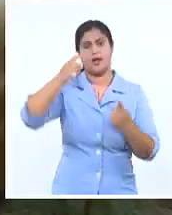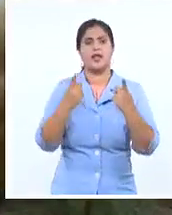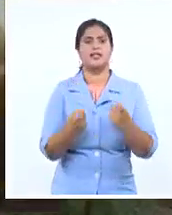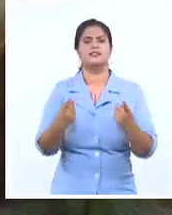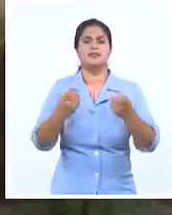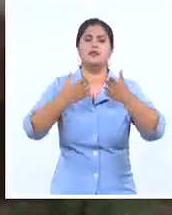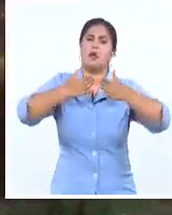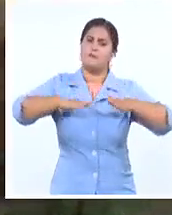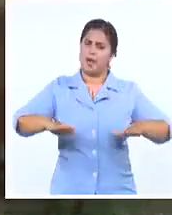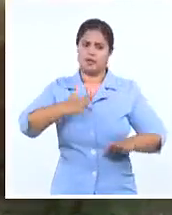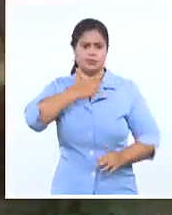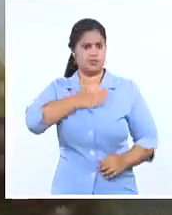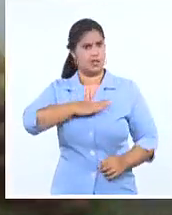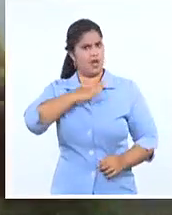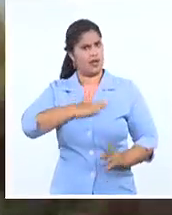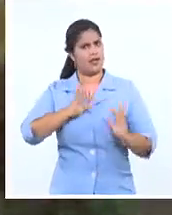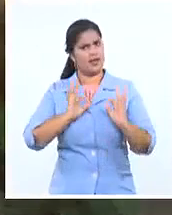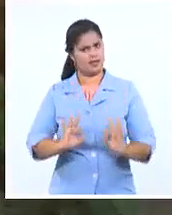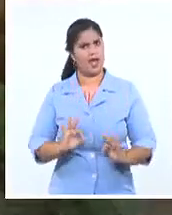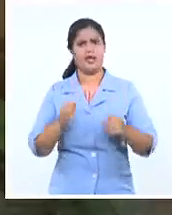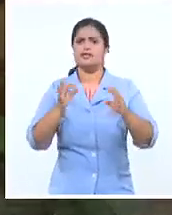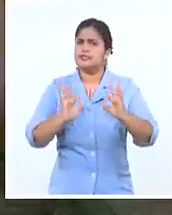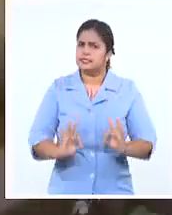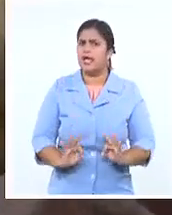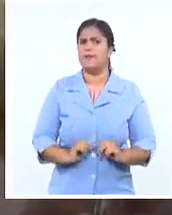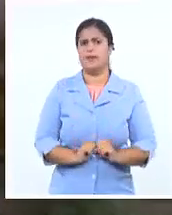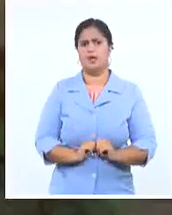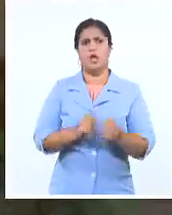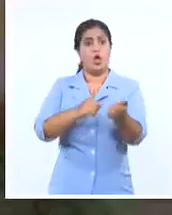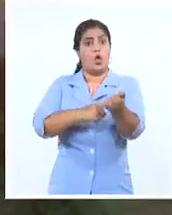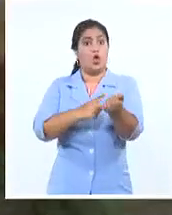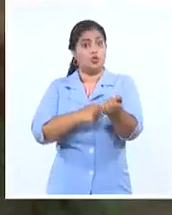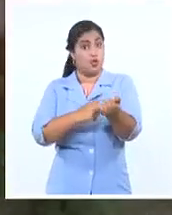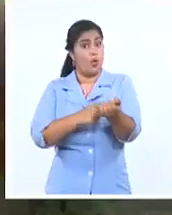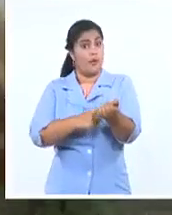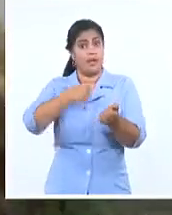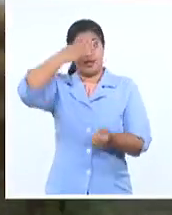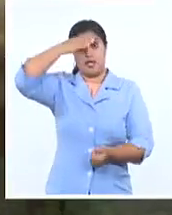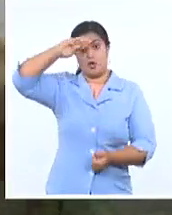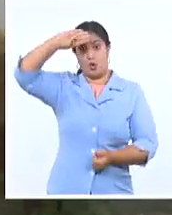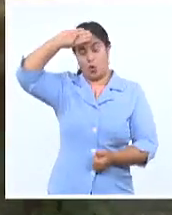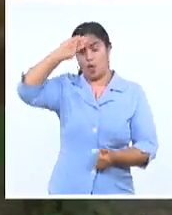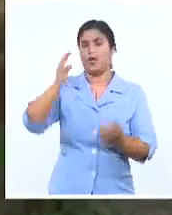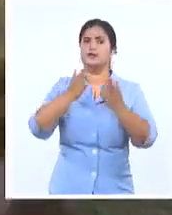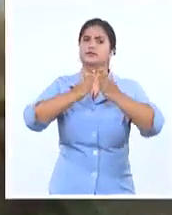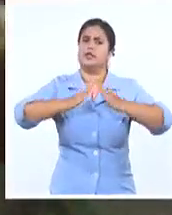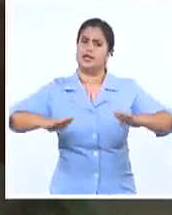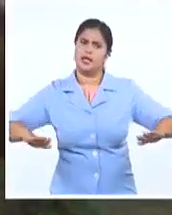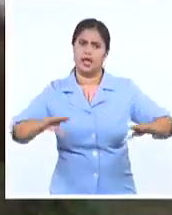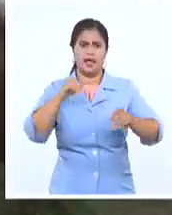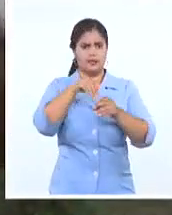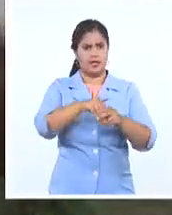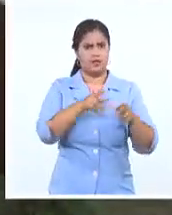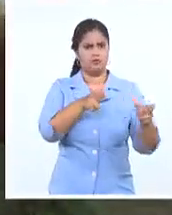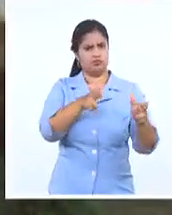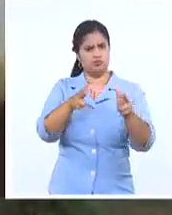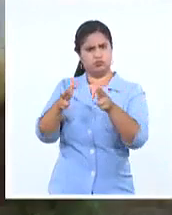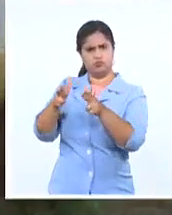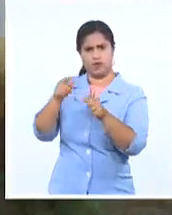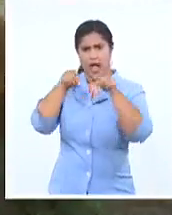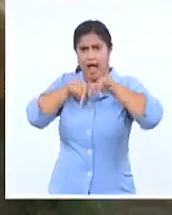Porque como siempre hemos tenido tranquilidad para que nuestros hijos, nuestras hijas vayan a la escuela, ese día también las vamos a